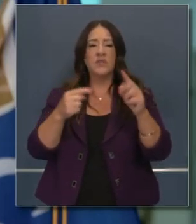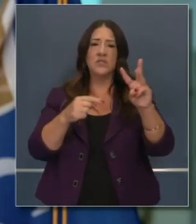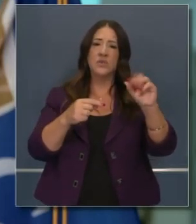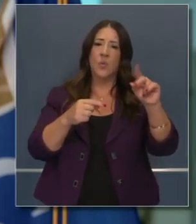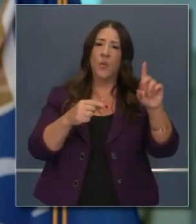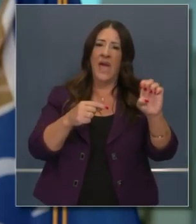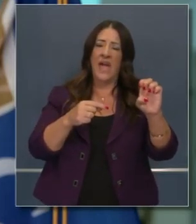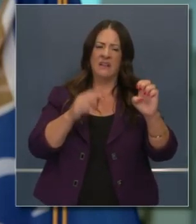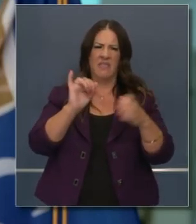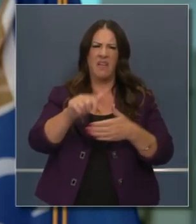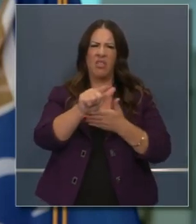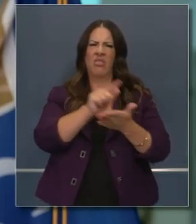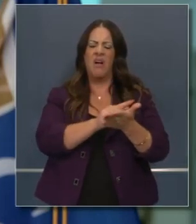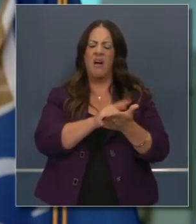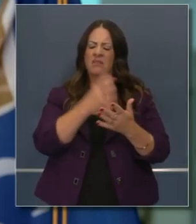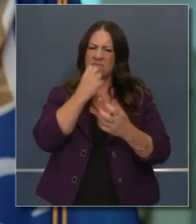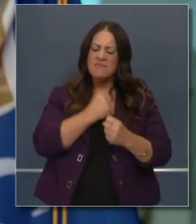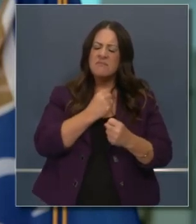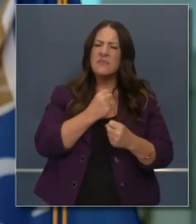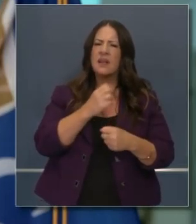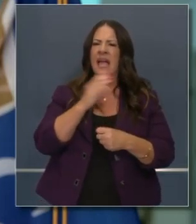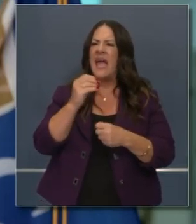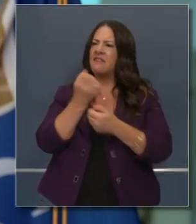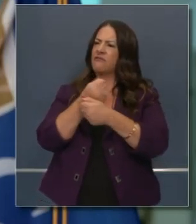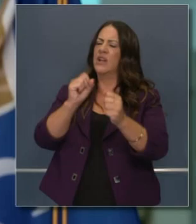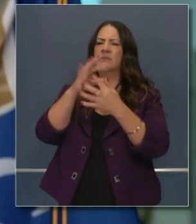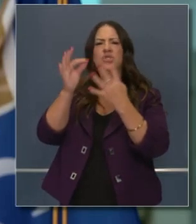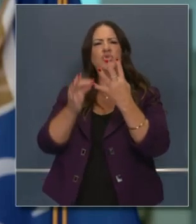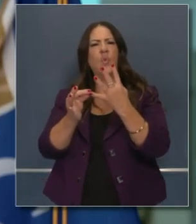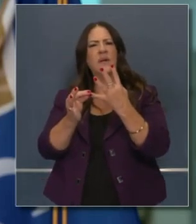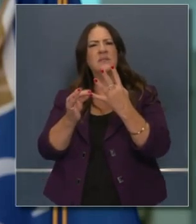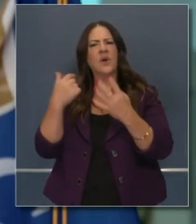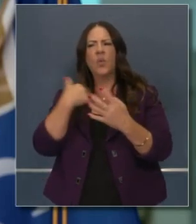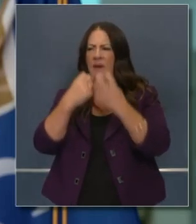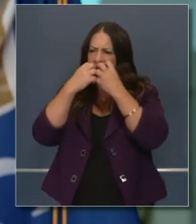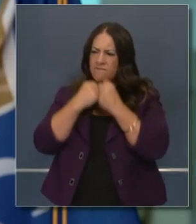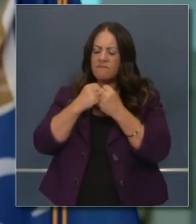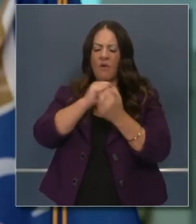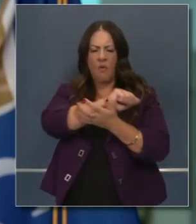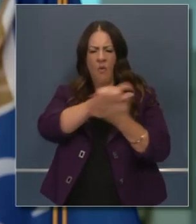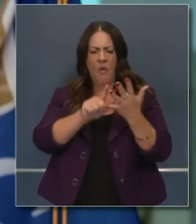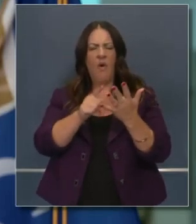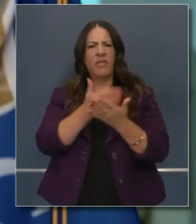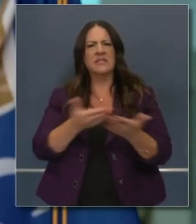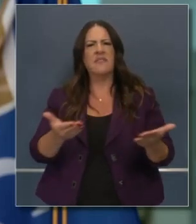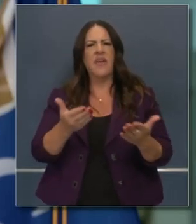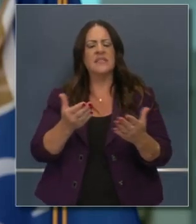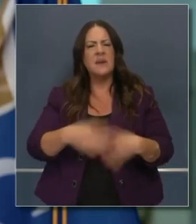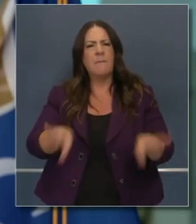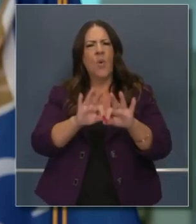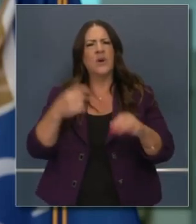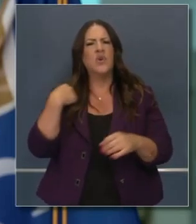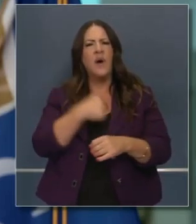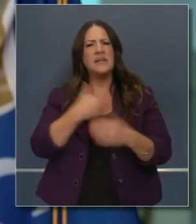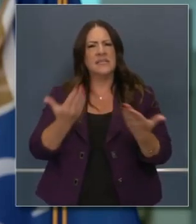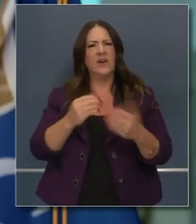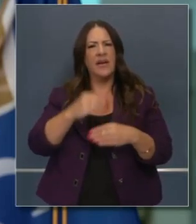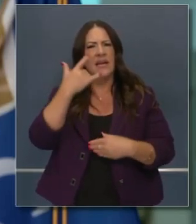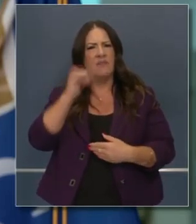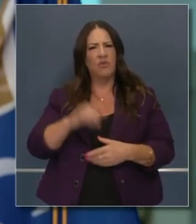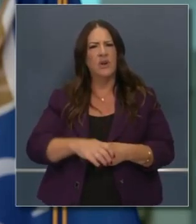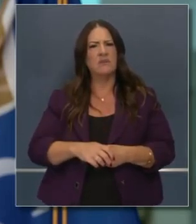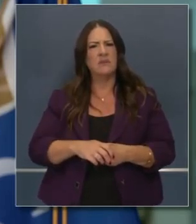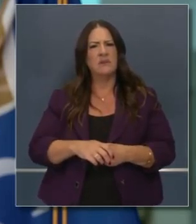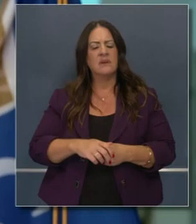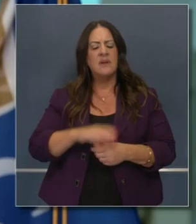Roe versus Wade, el impacto de la opción de la gente que impacta tan claramente el estado